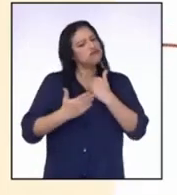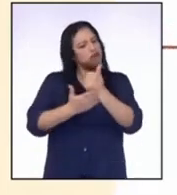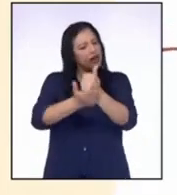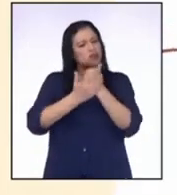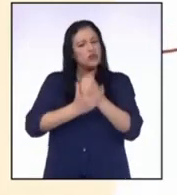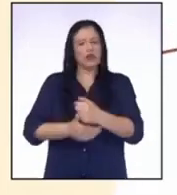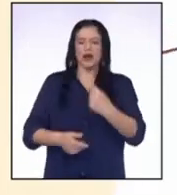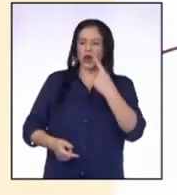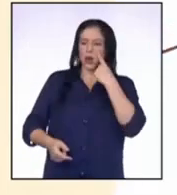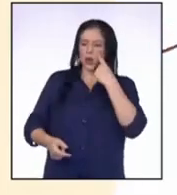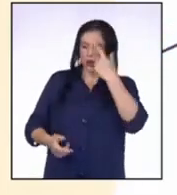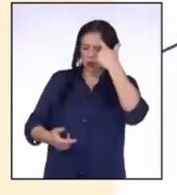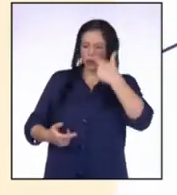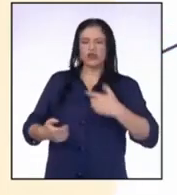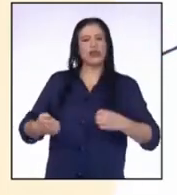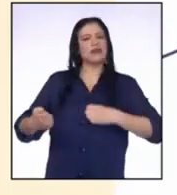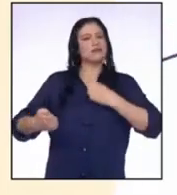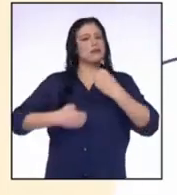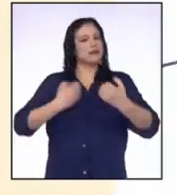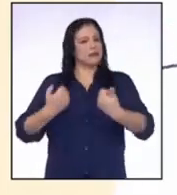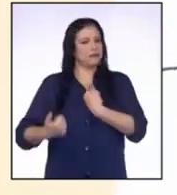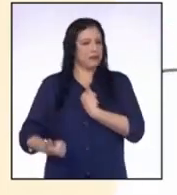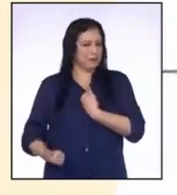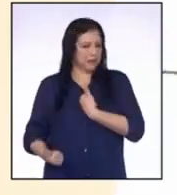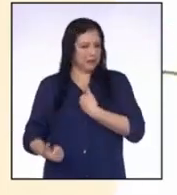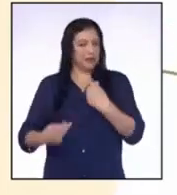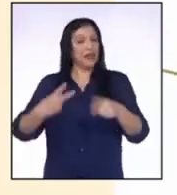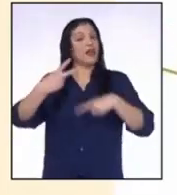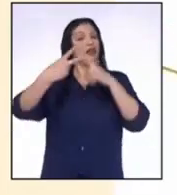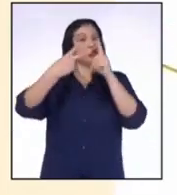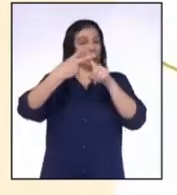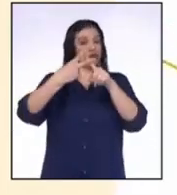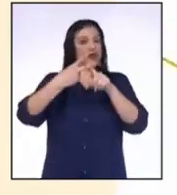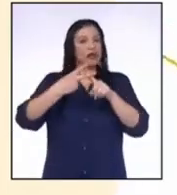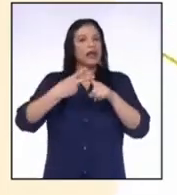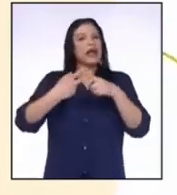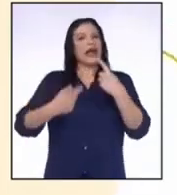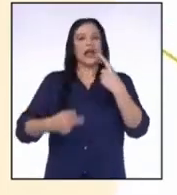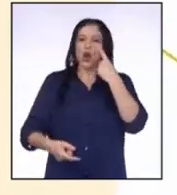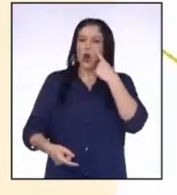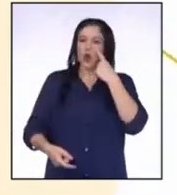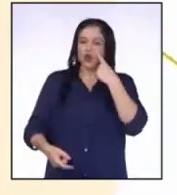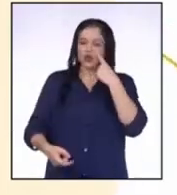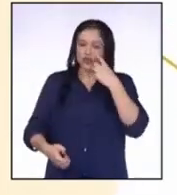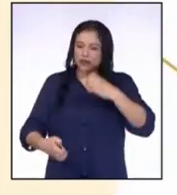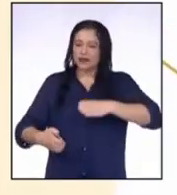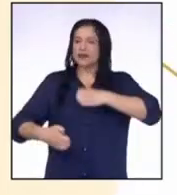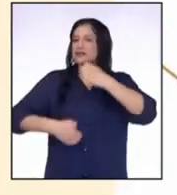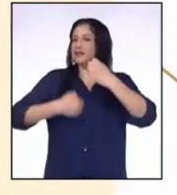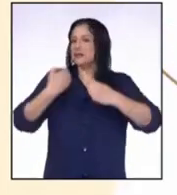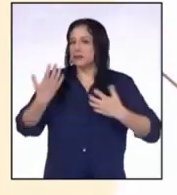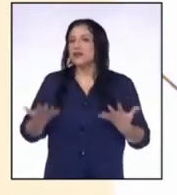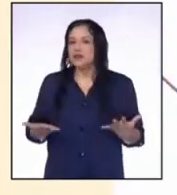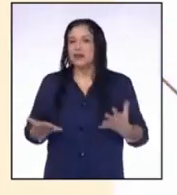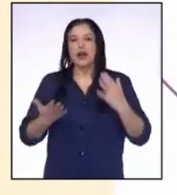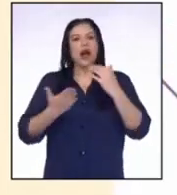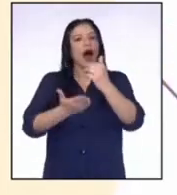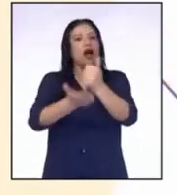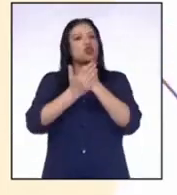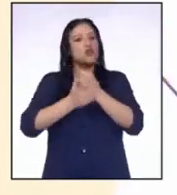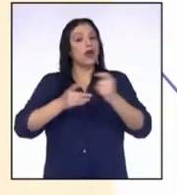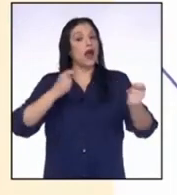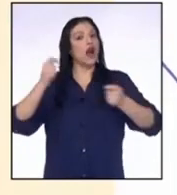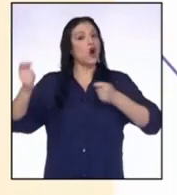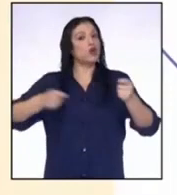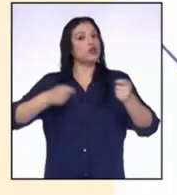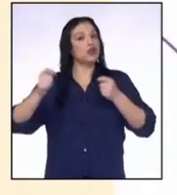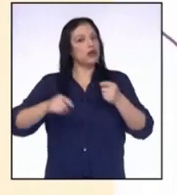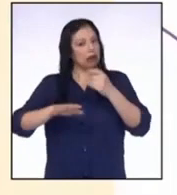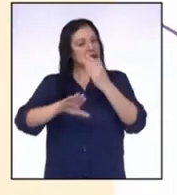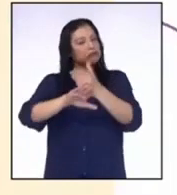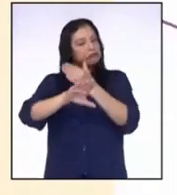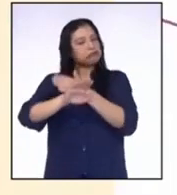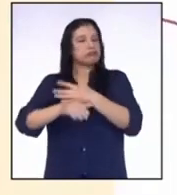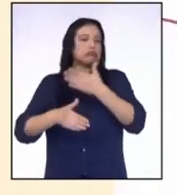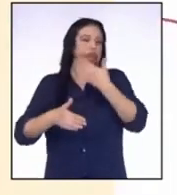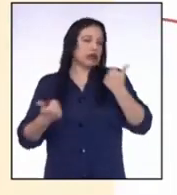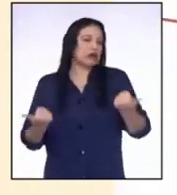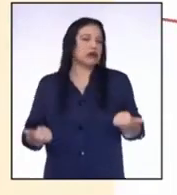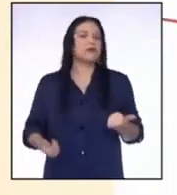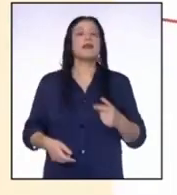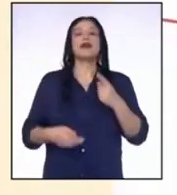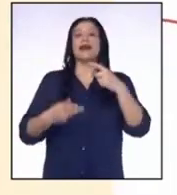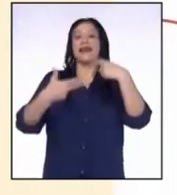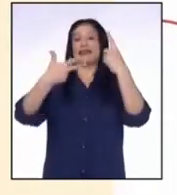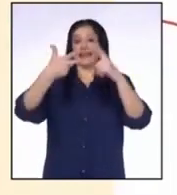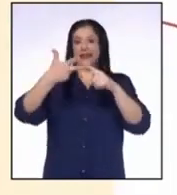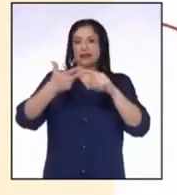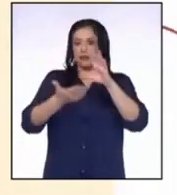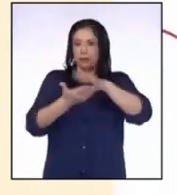al reconocimiento de las emociones. 2. El reconocimiento de las emociones ayuda a controlarlas de mejor manera.